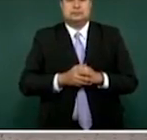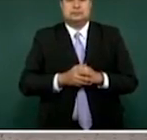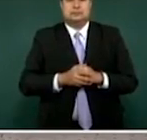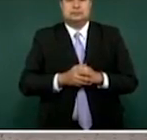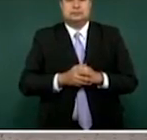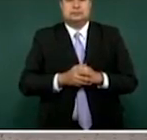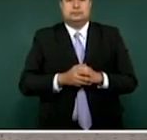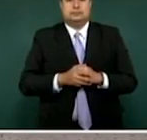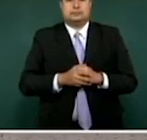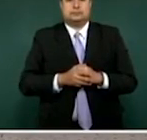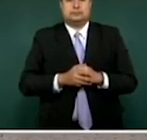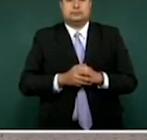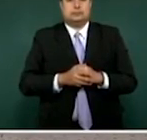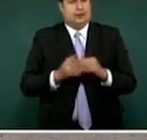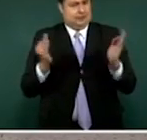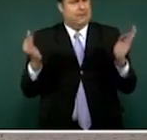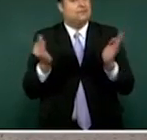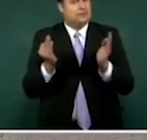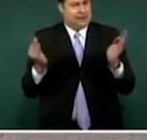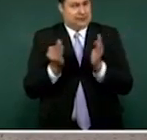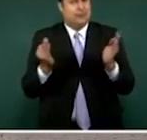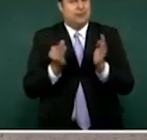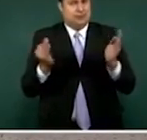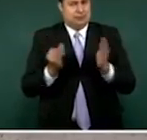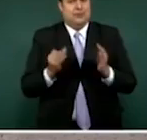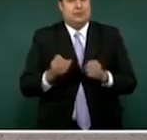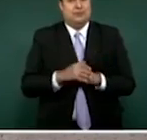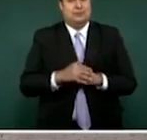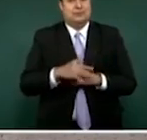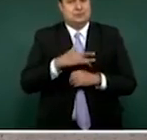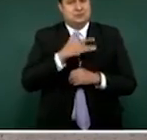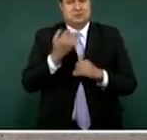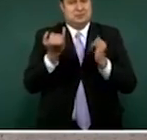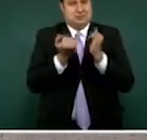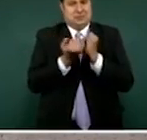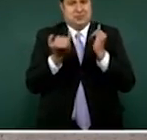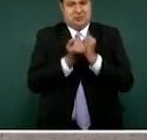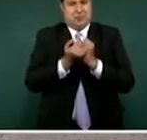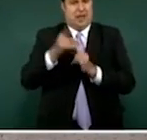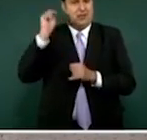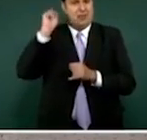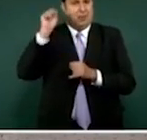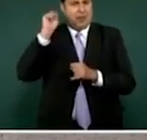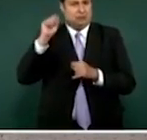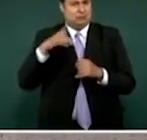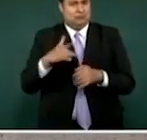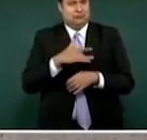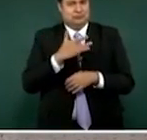Está haciendo frío, está como en Tabasco.